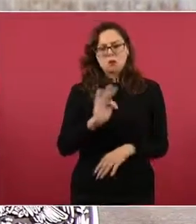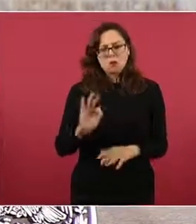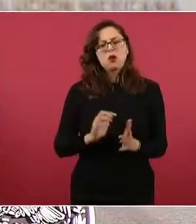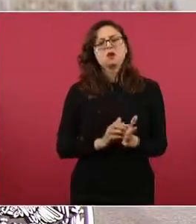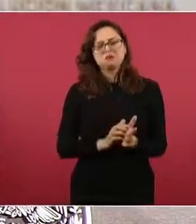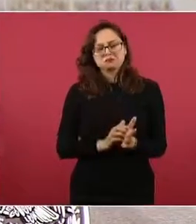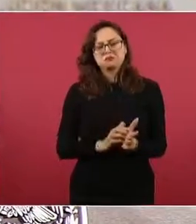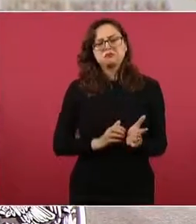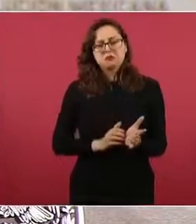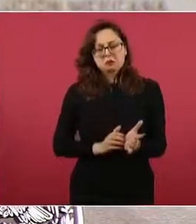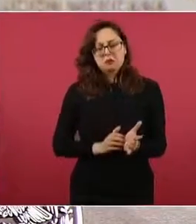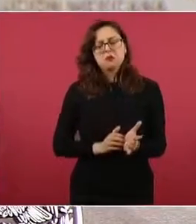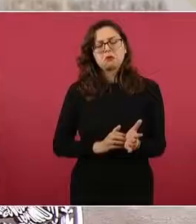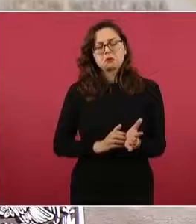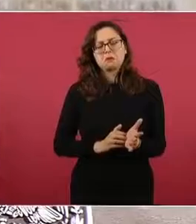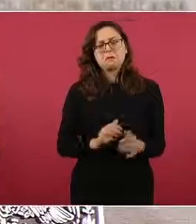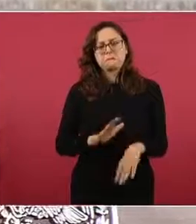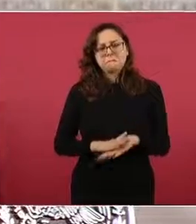de hacer